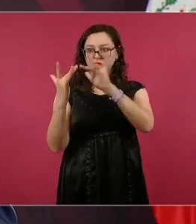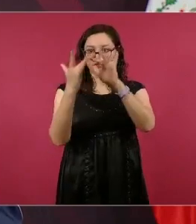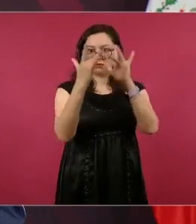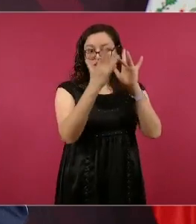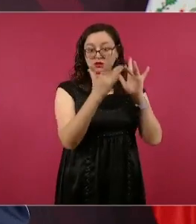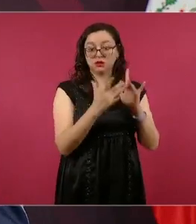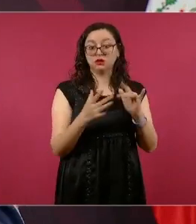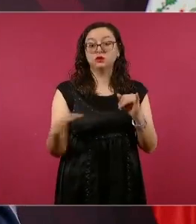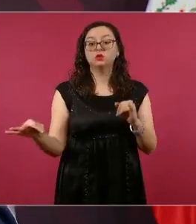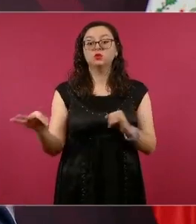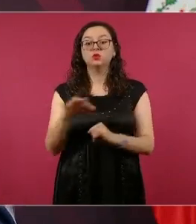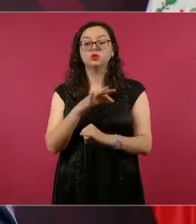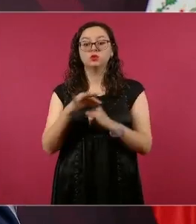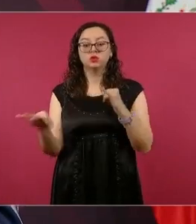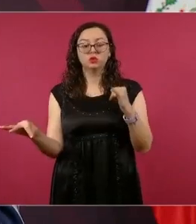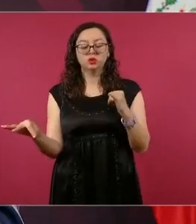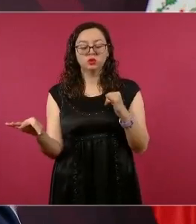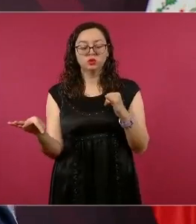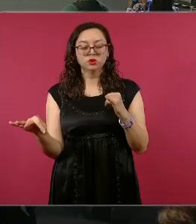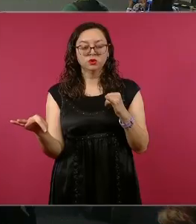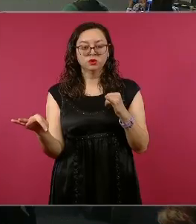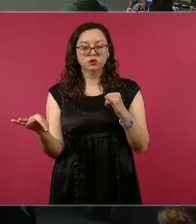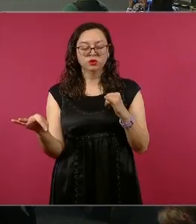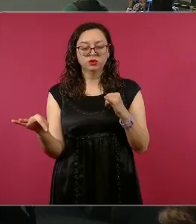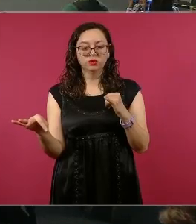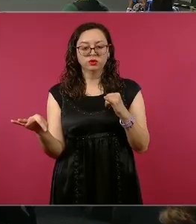y al final